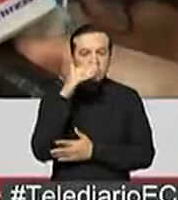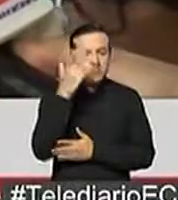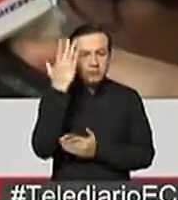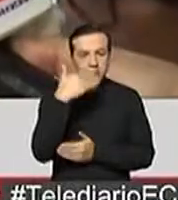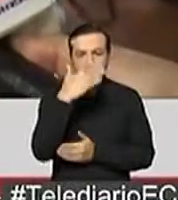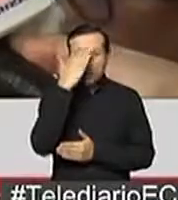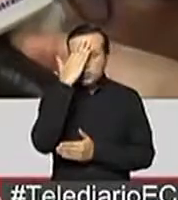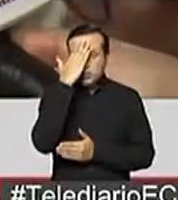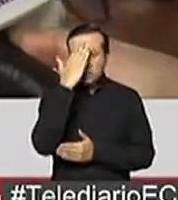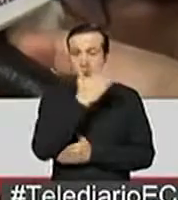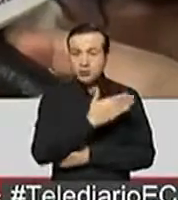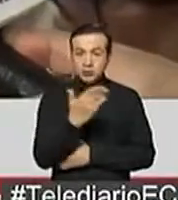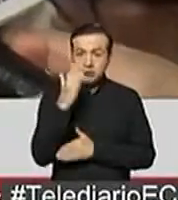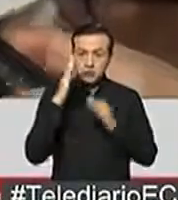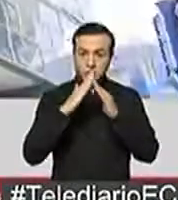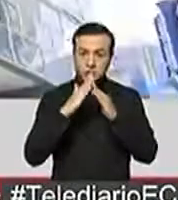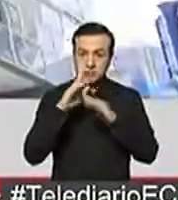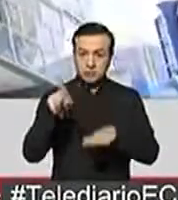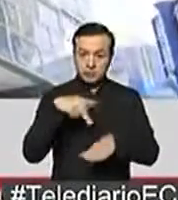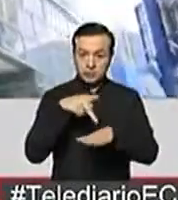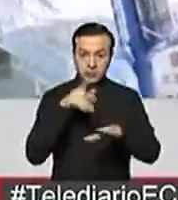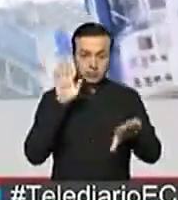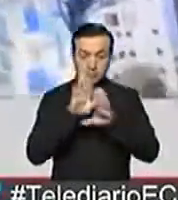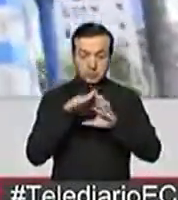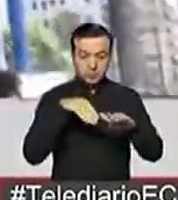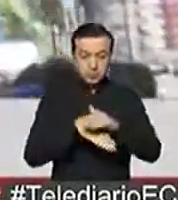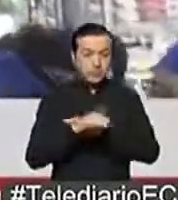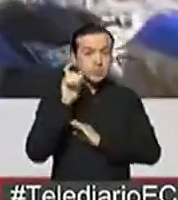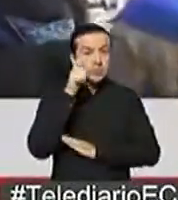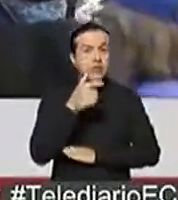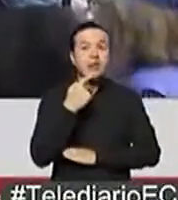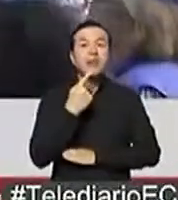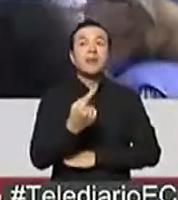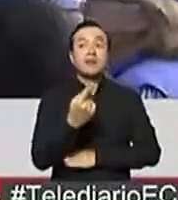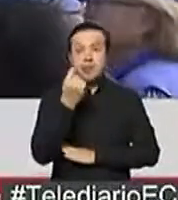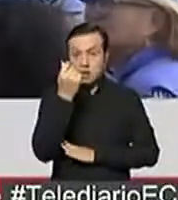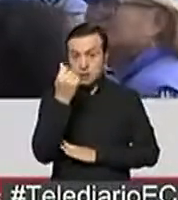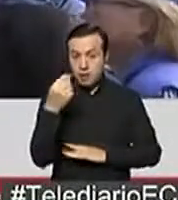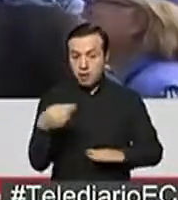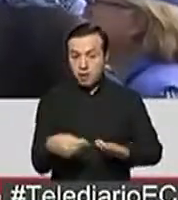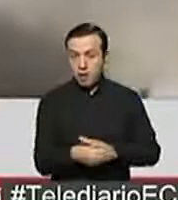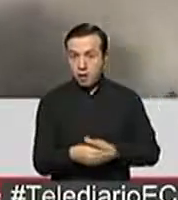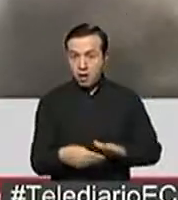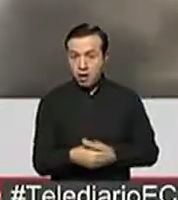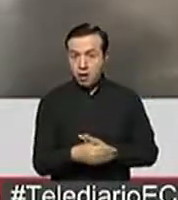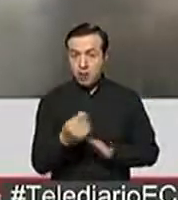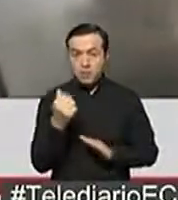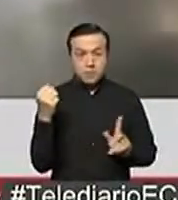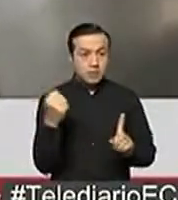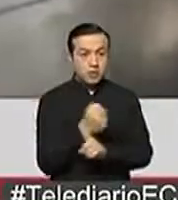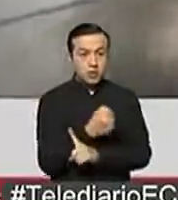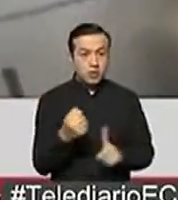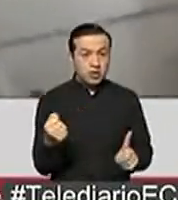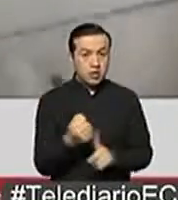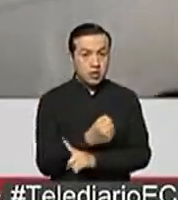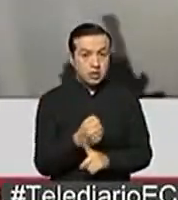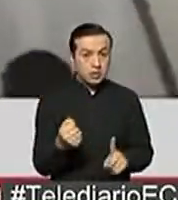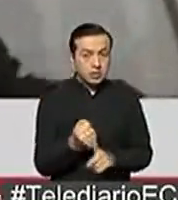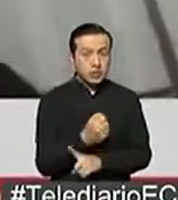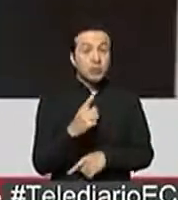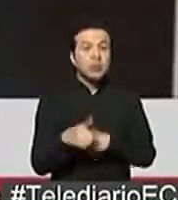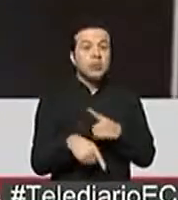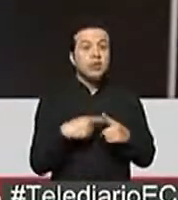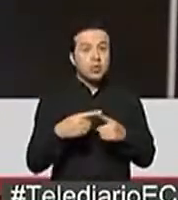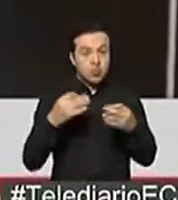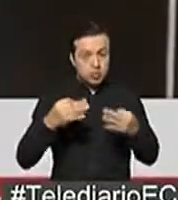realizar el allanamiento a la prefectura. Es que según la Fiscalía existe un presunto financiamiento para el cometimiento de los hechos vandálicos que se produjeron